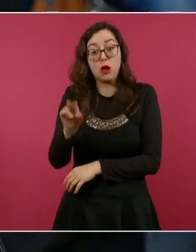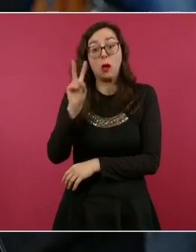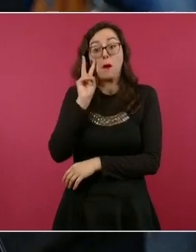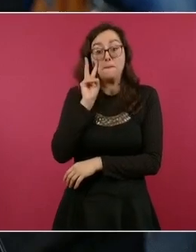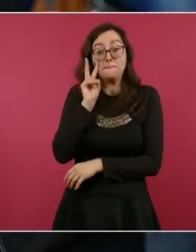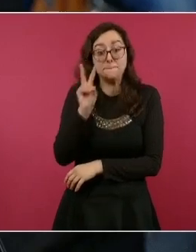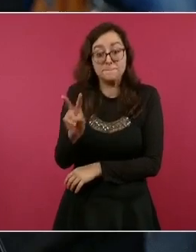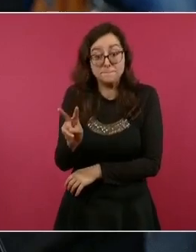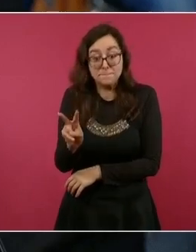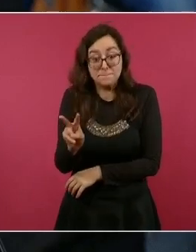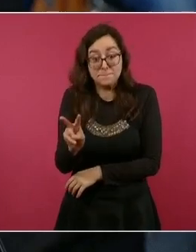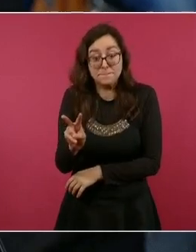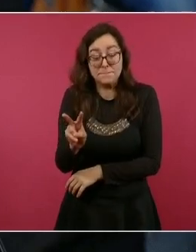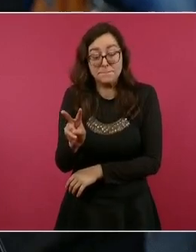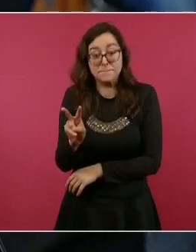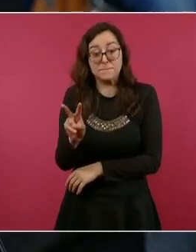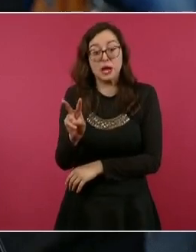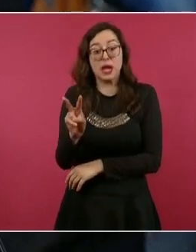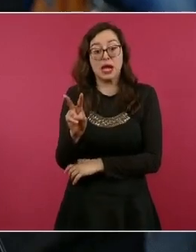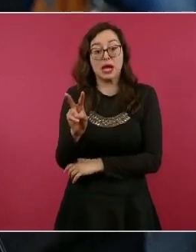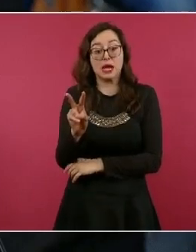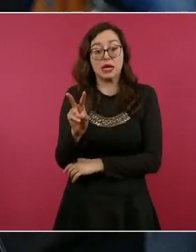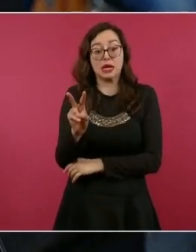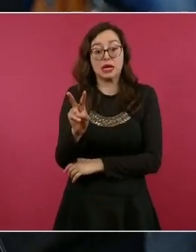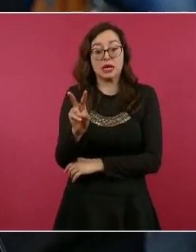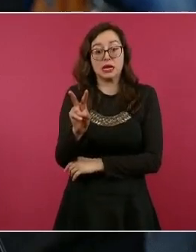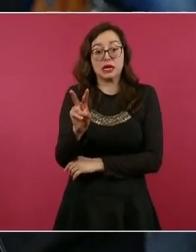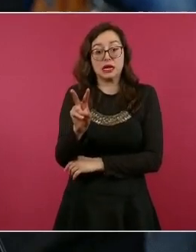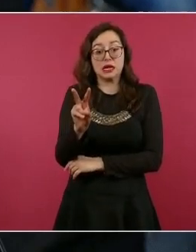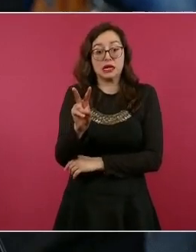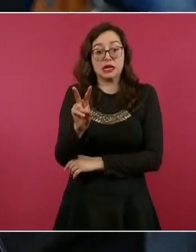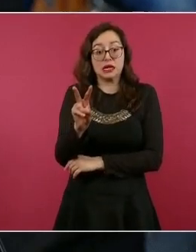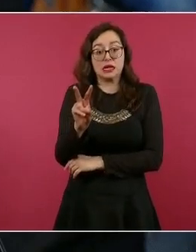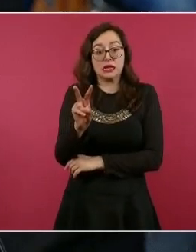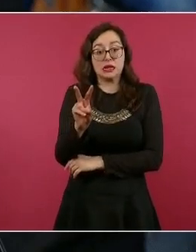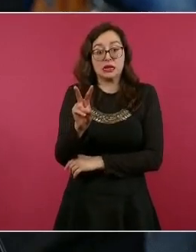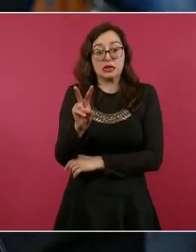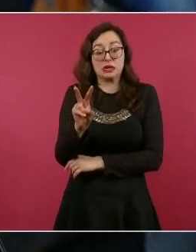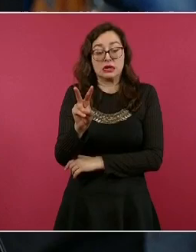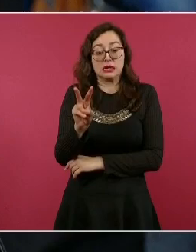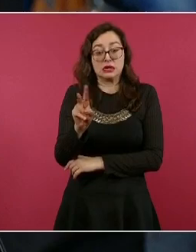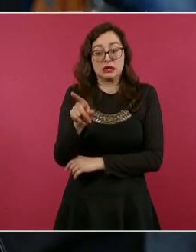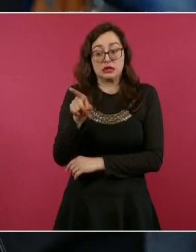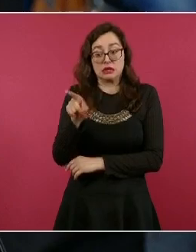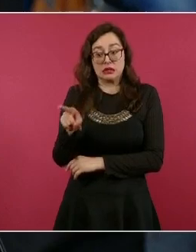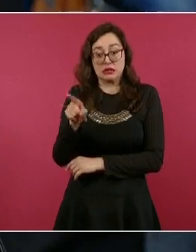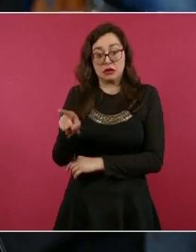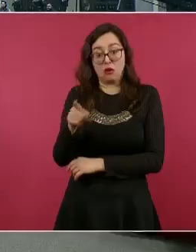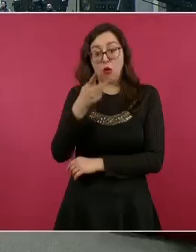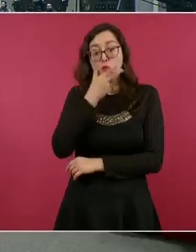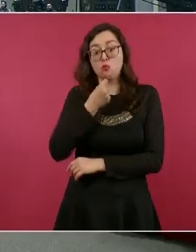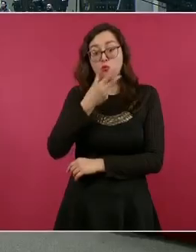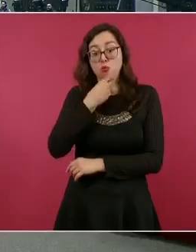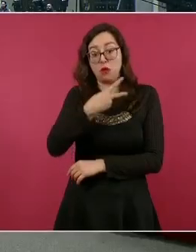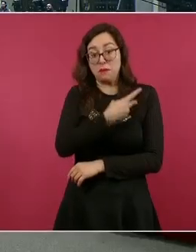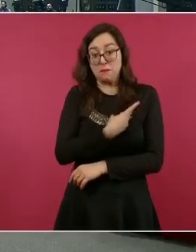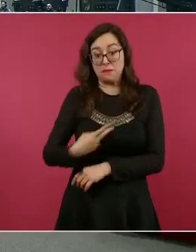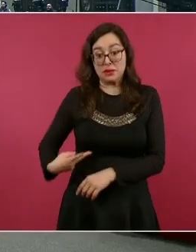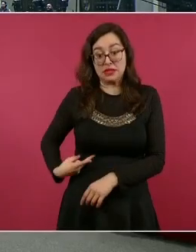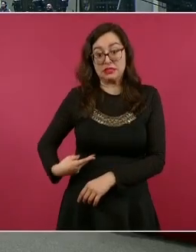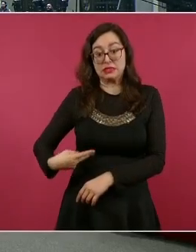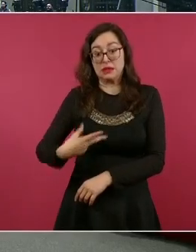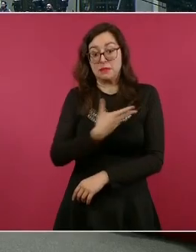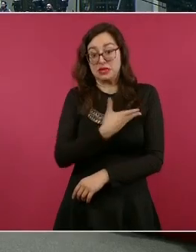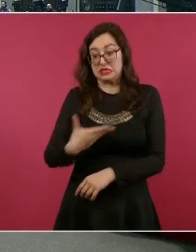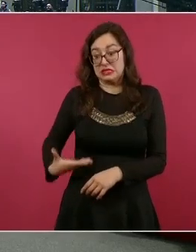directa, no sé si exista, el momento en el que aseguran a Jorge Glass y cómo lo aseguran, es decir, si